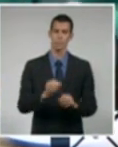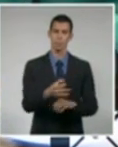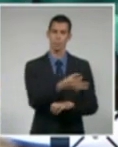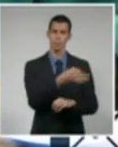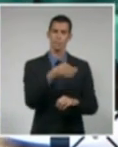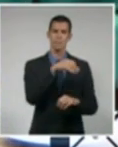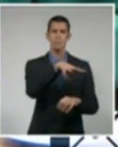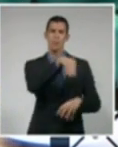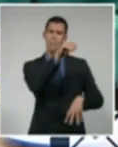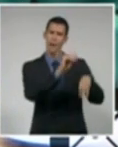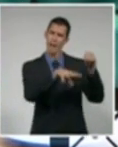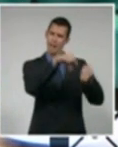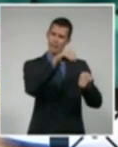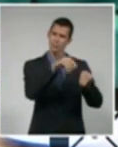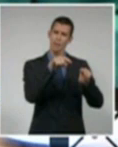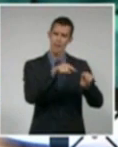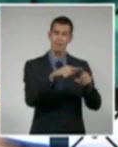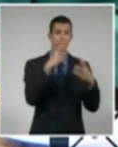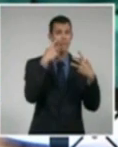que también tiene